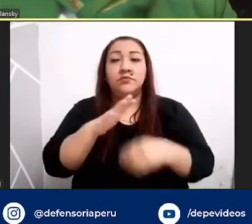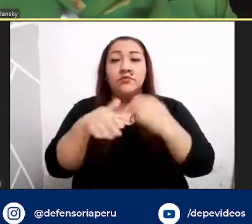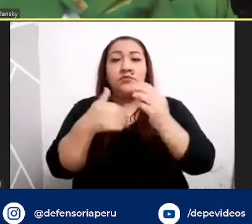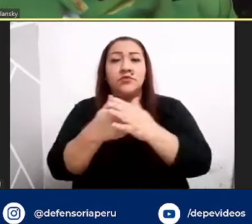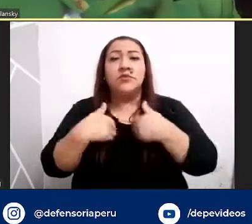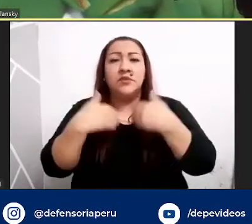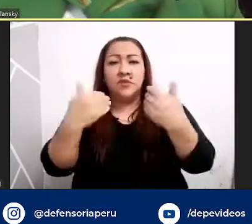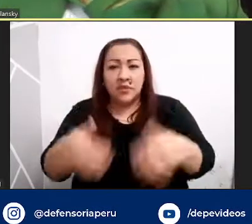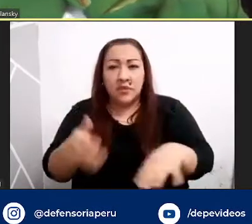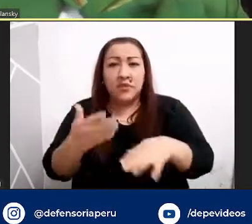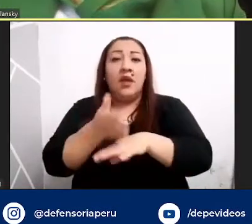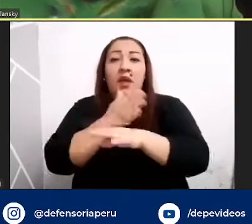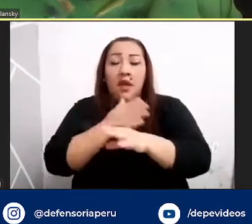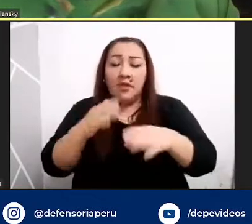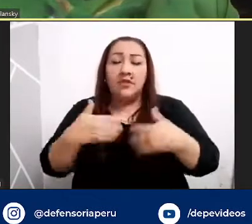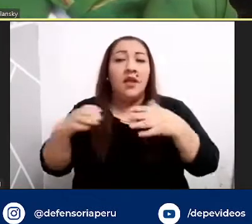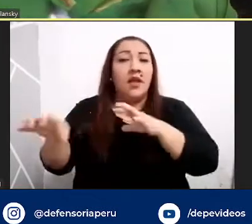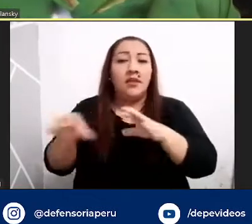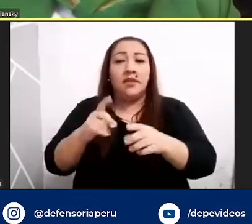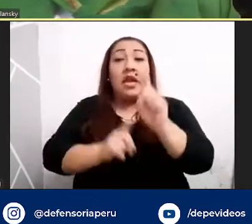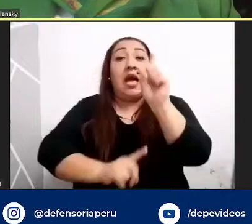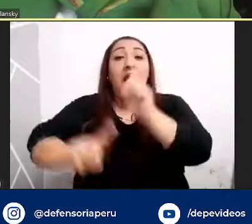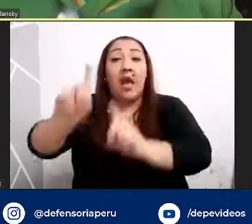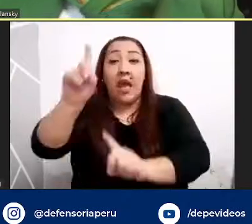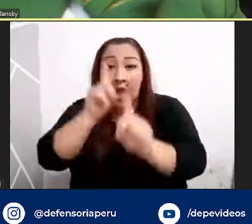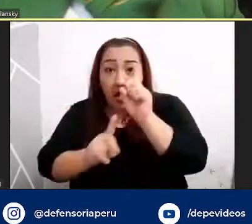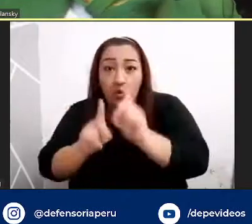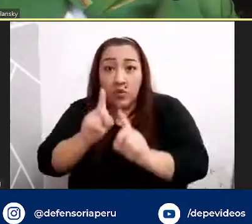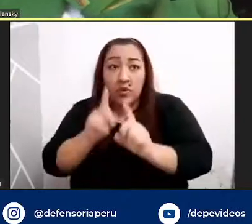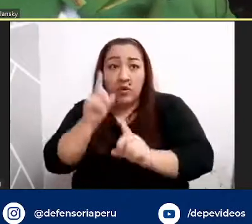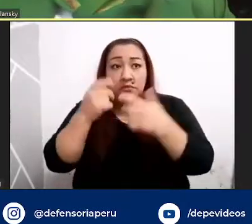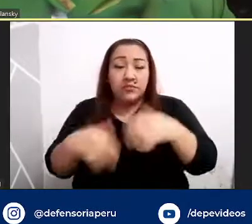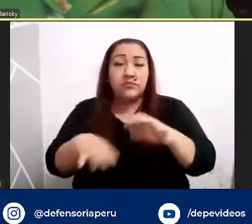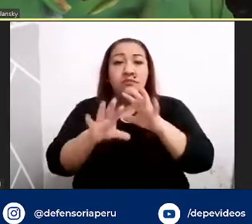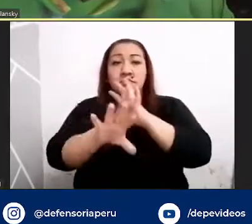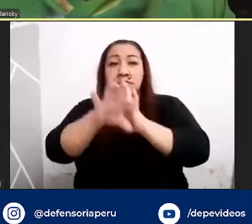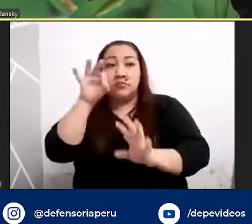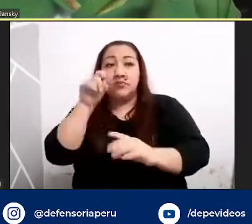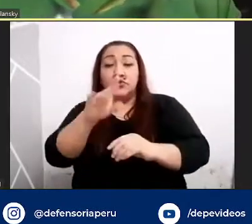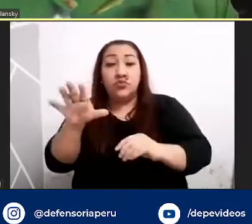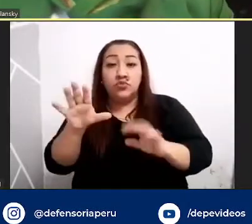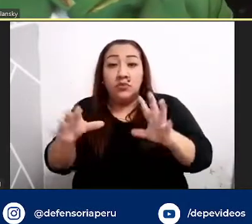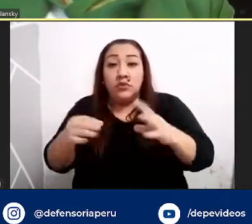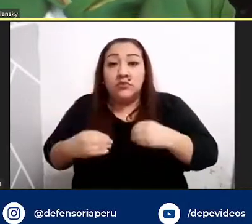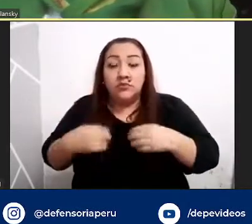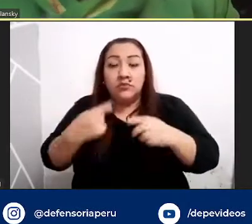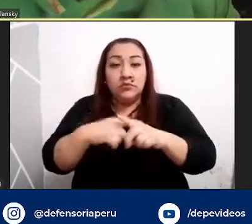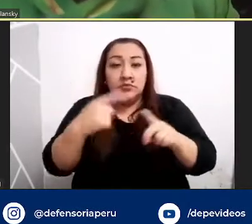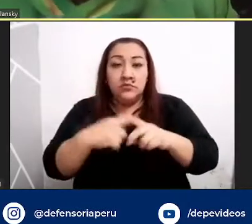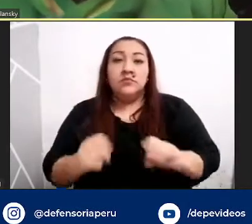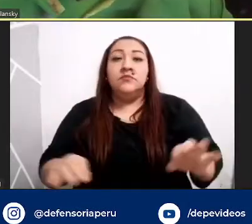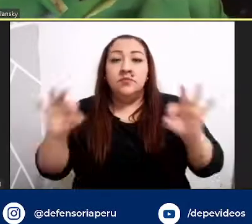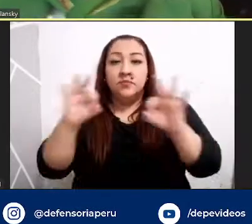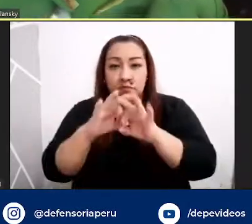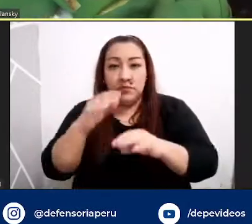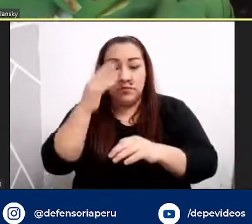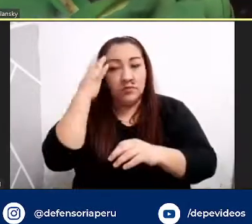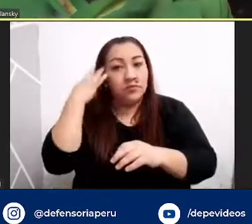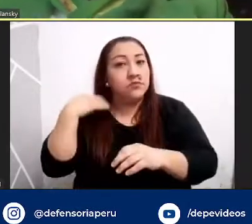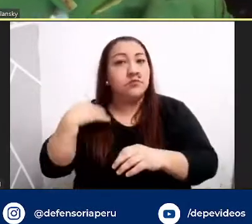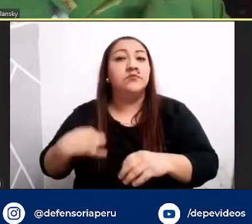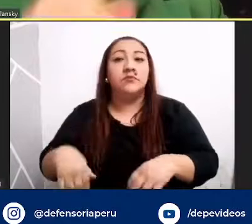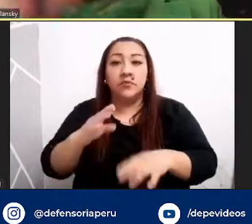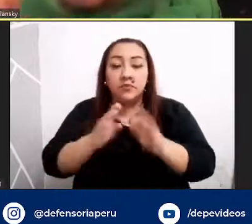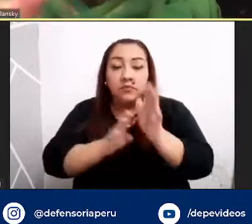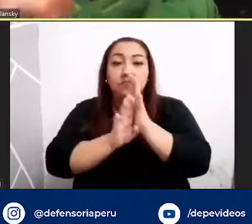teniéndola hemos logrado que algunos hayan sacado, por sus adaptaciones pertinentes, hayan sacado un